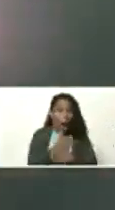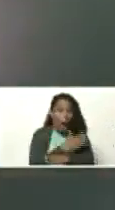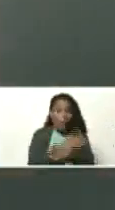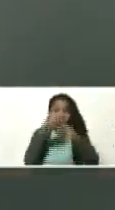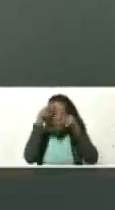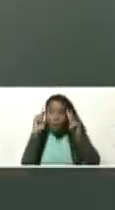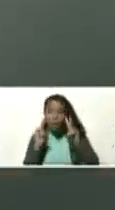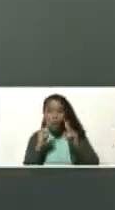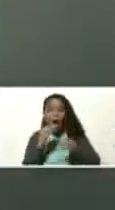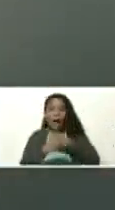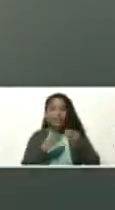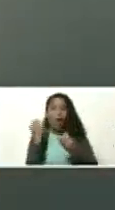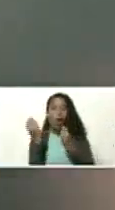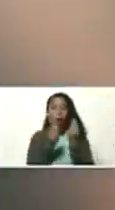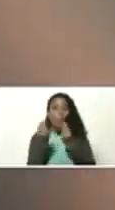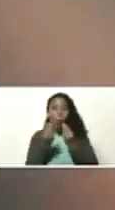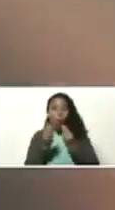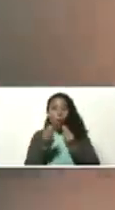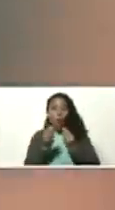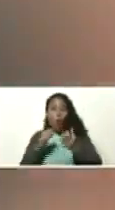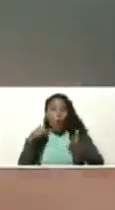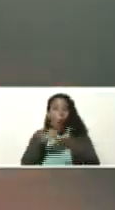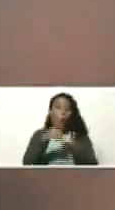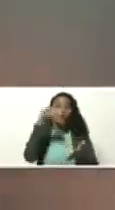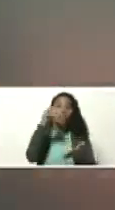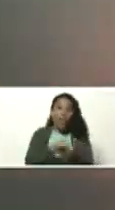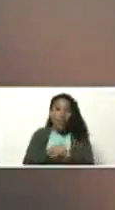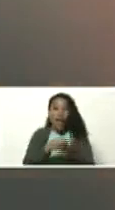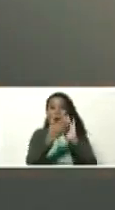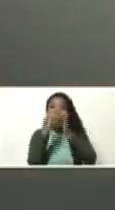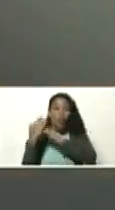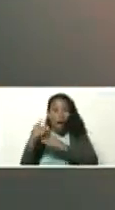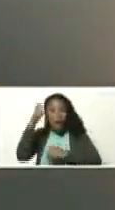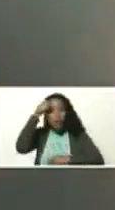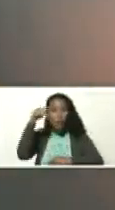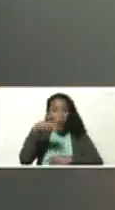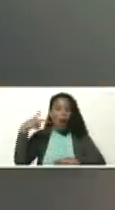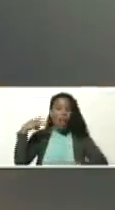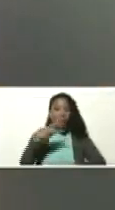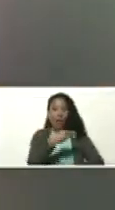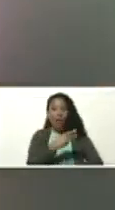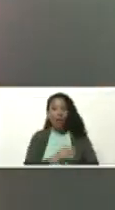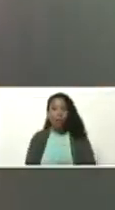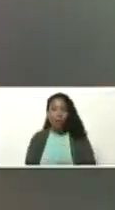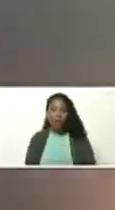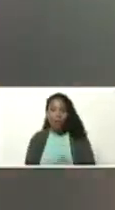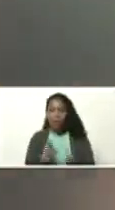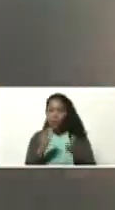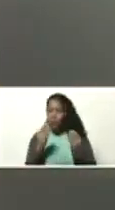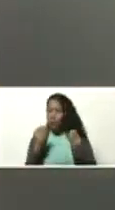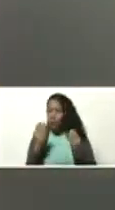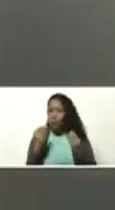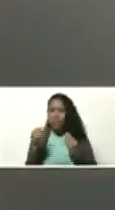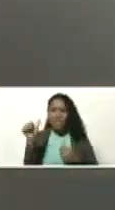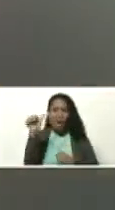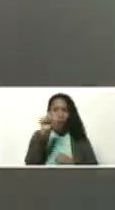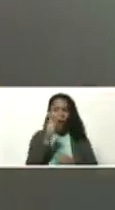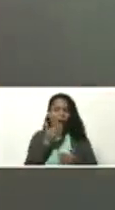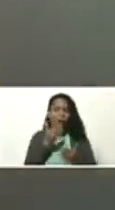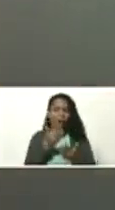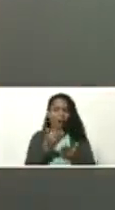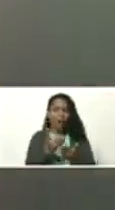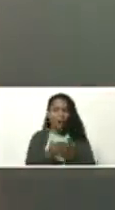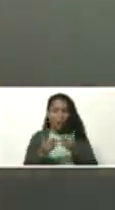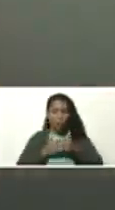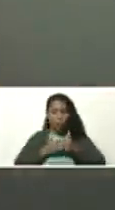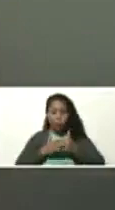un retroceso, un golpe a la comunidad otra vez, a todo el pueblo de las Tejerías. Mucha agua. Gracias a que se abrió